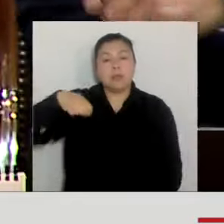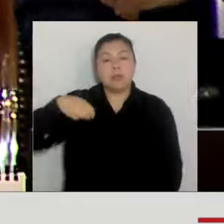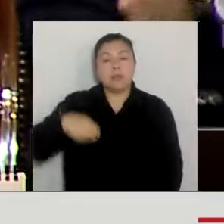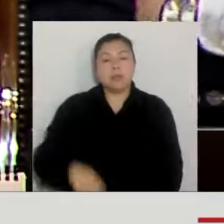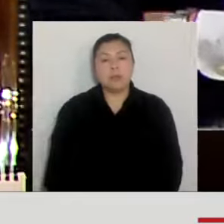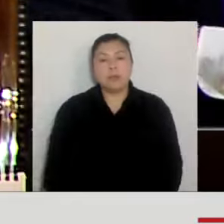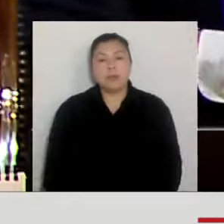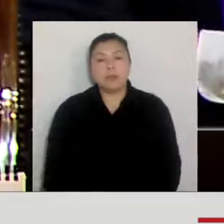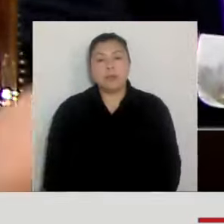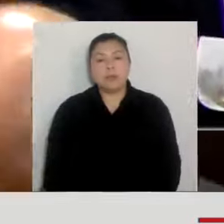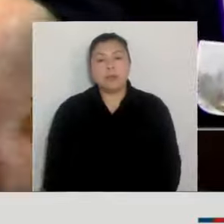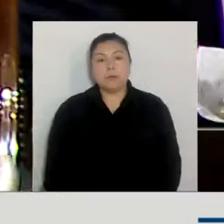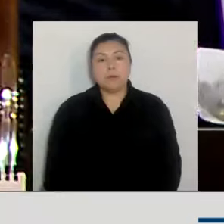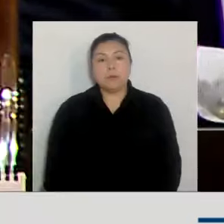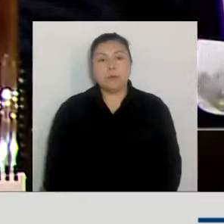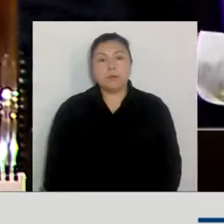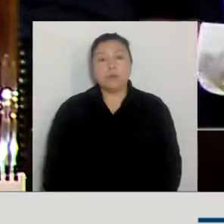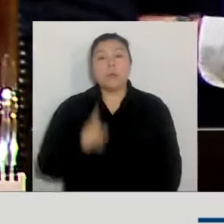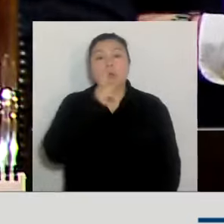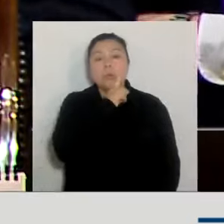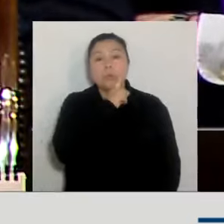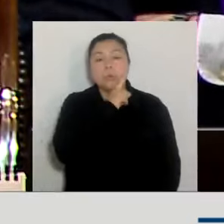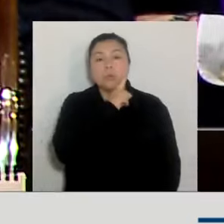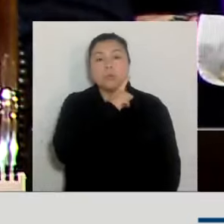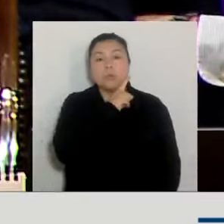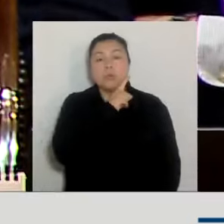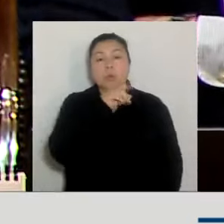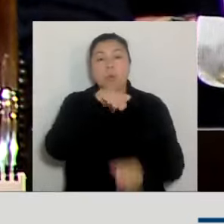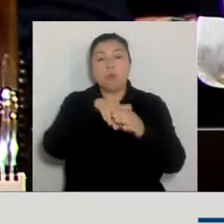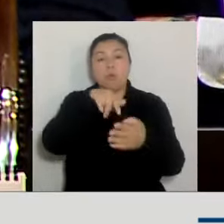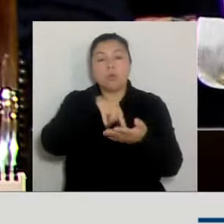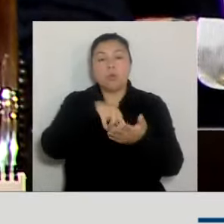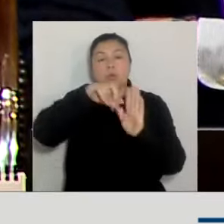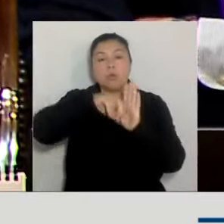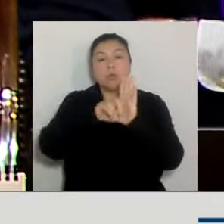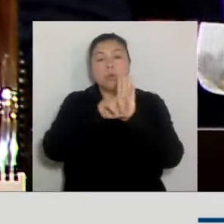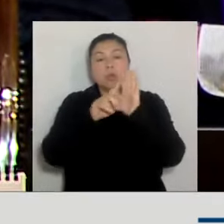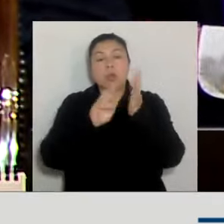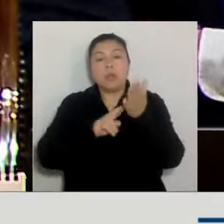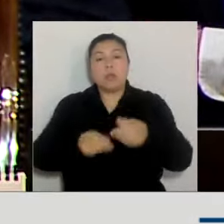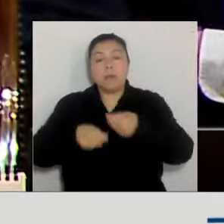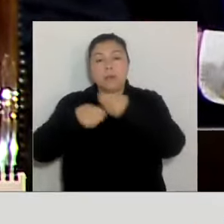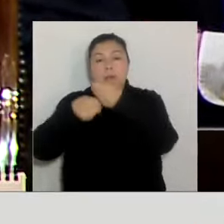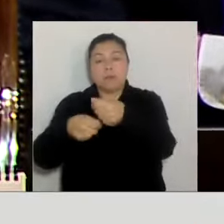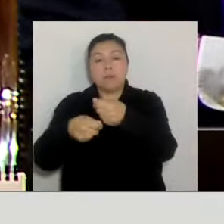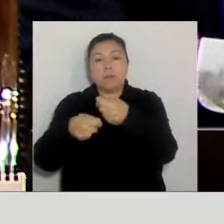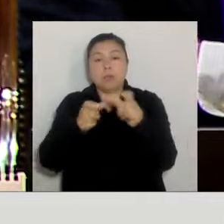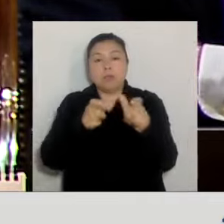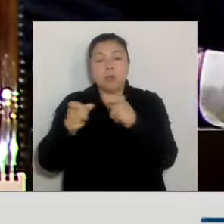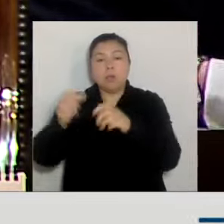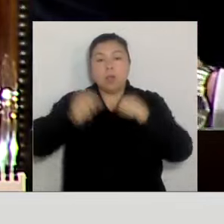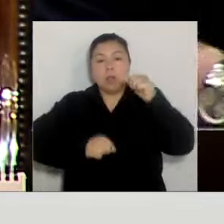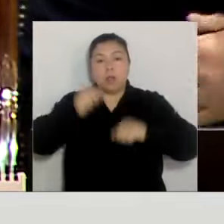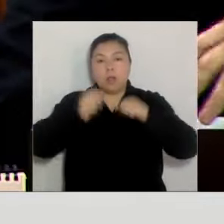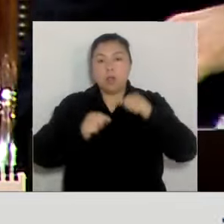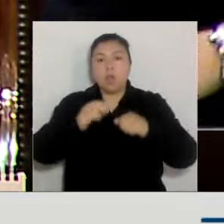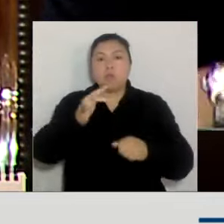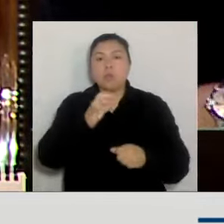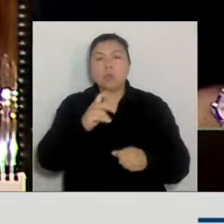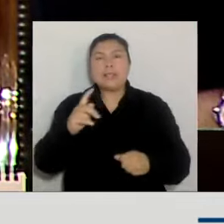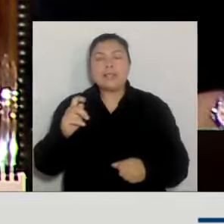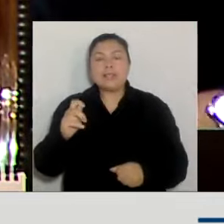senado Y por último en votación el proyecto de ley originado en moción que regula las empresas fulltech Cabe